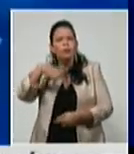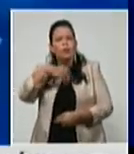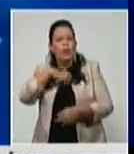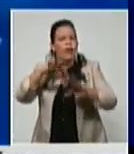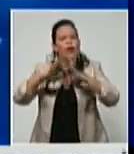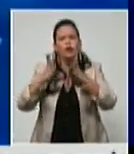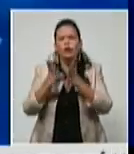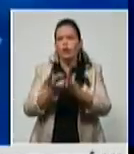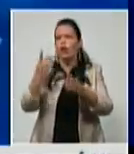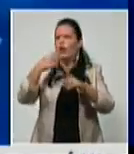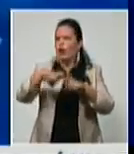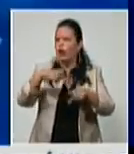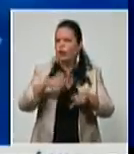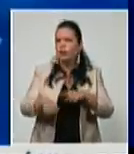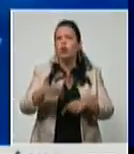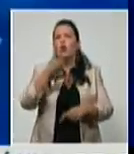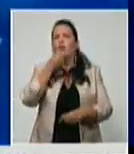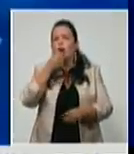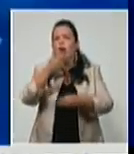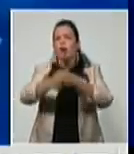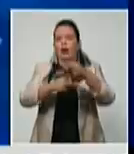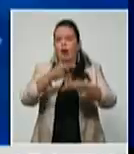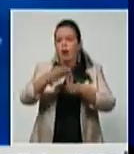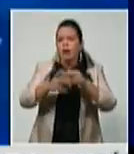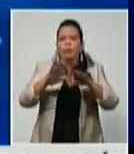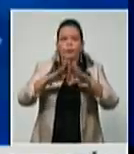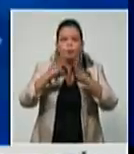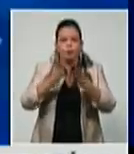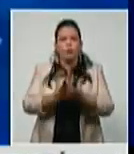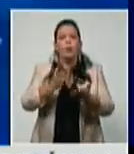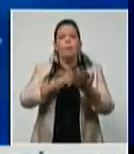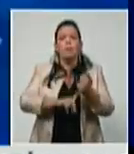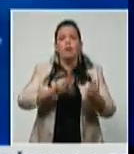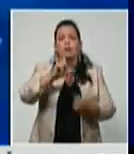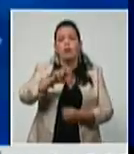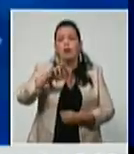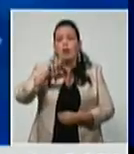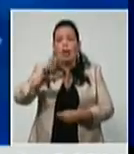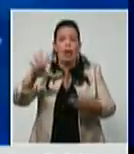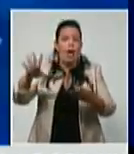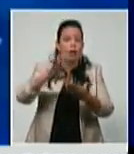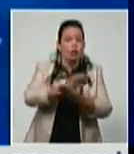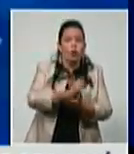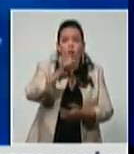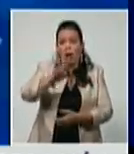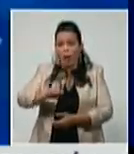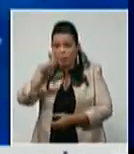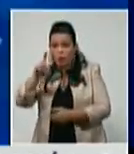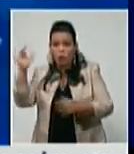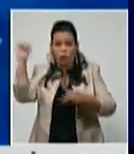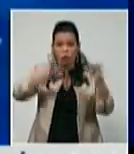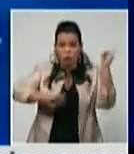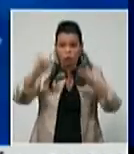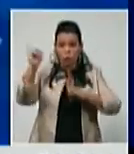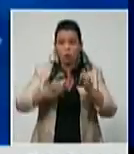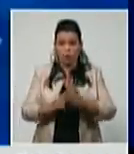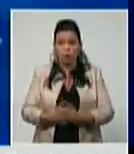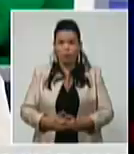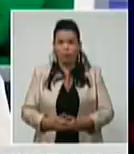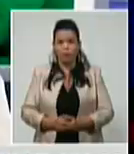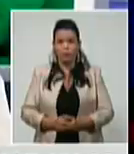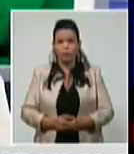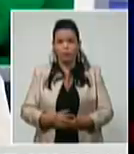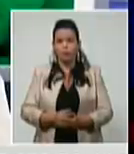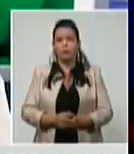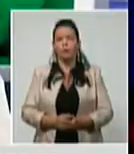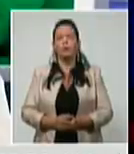para realizar el PCR a cada viajero, como se ha anunciado. Es fuerte